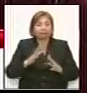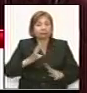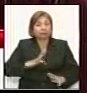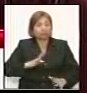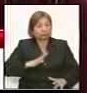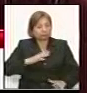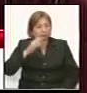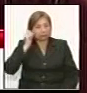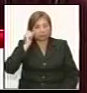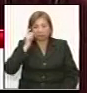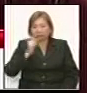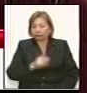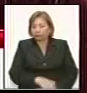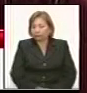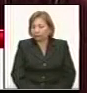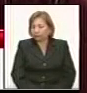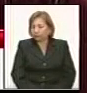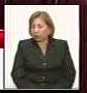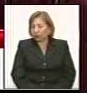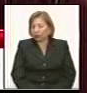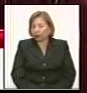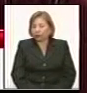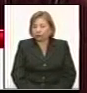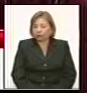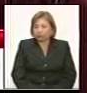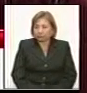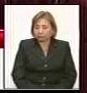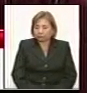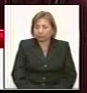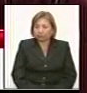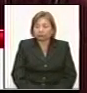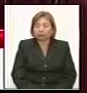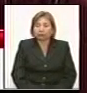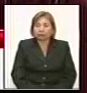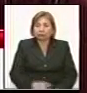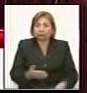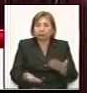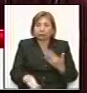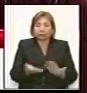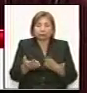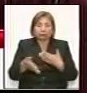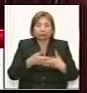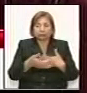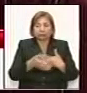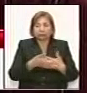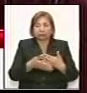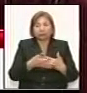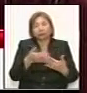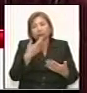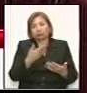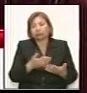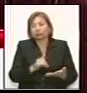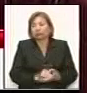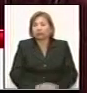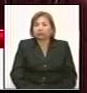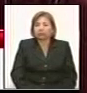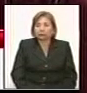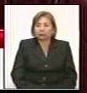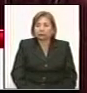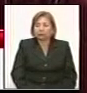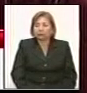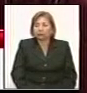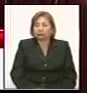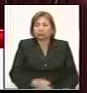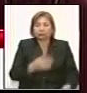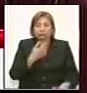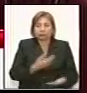Europeo y de la Unión Europea. No es lo mismo a veces que lo digan los amigos cercanos que no lo digan de una institución como el